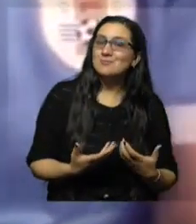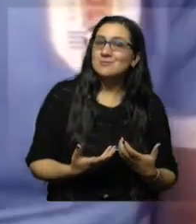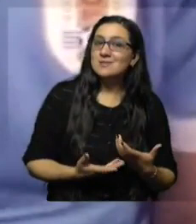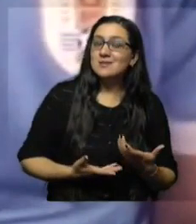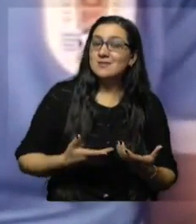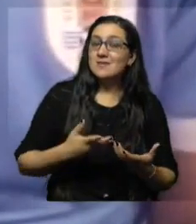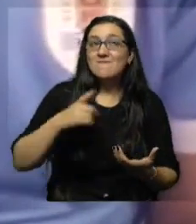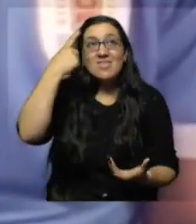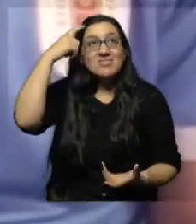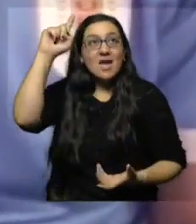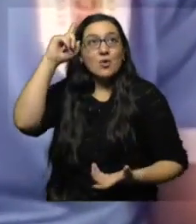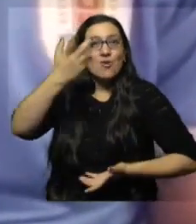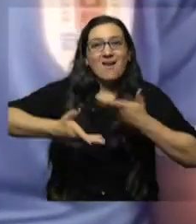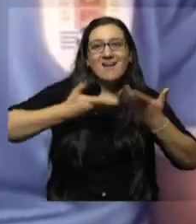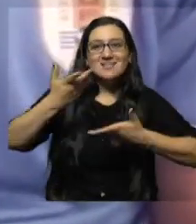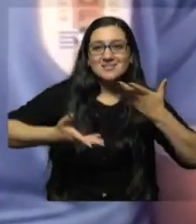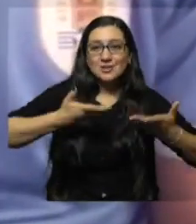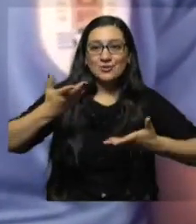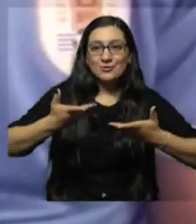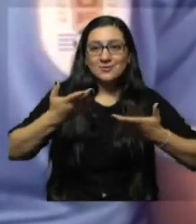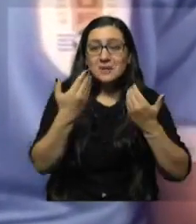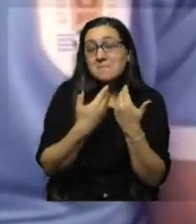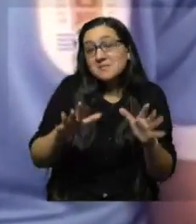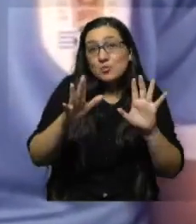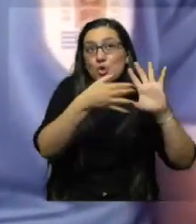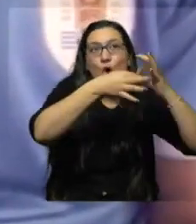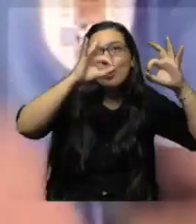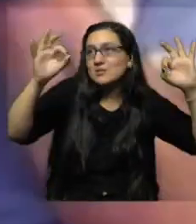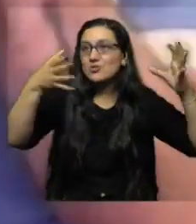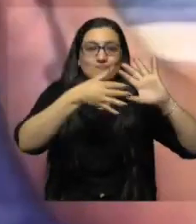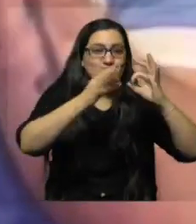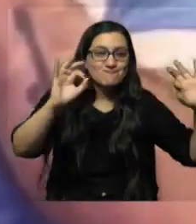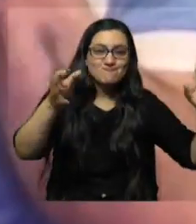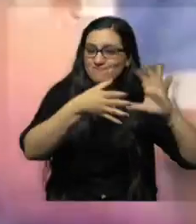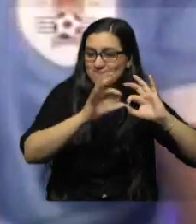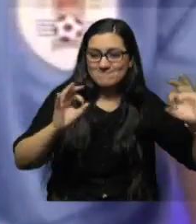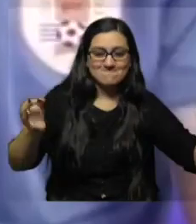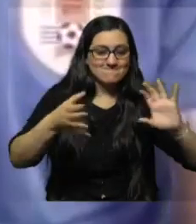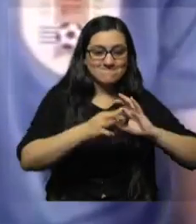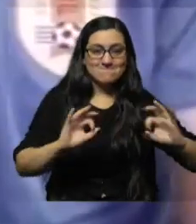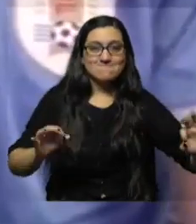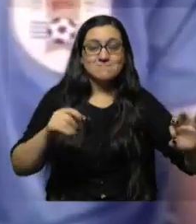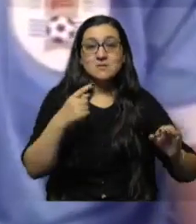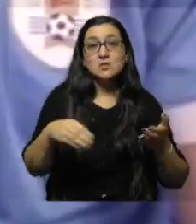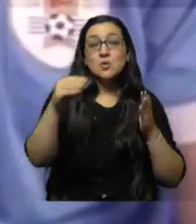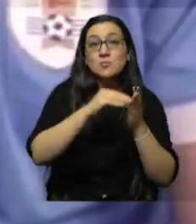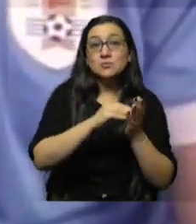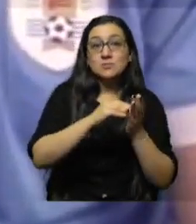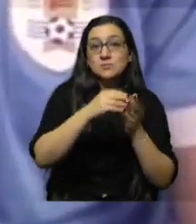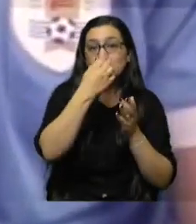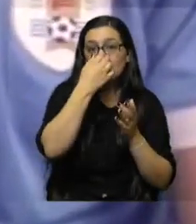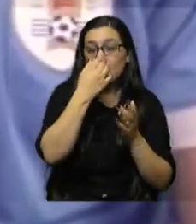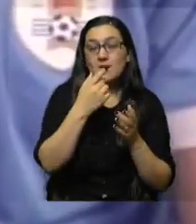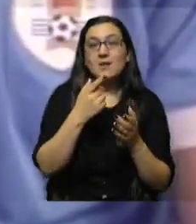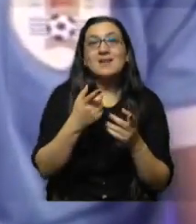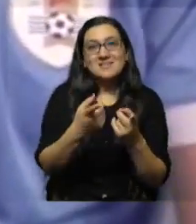canción... y empezamos a tirar frases. Y esa frase como la pusimos como que para